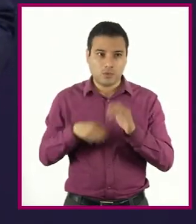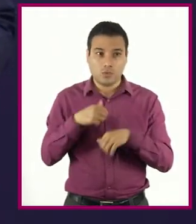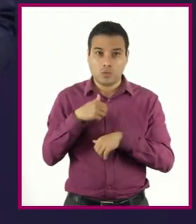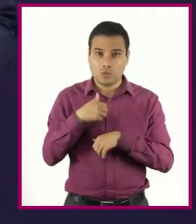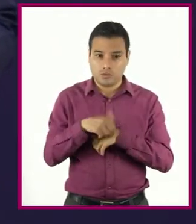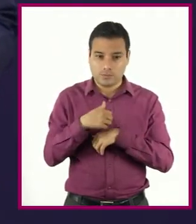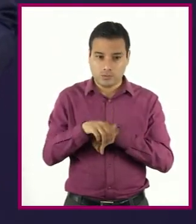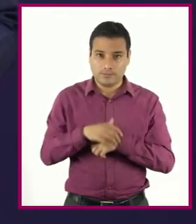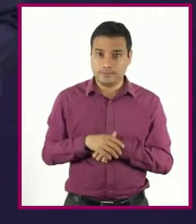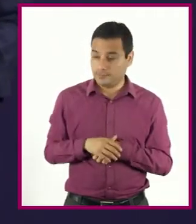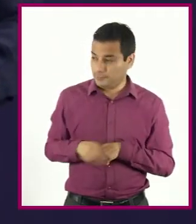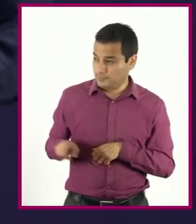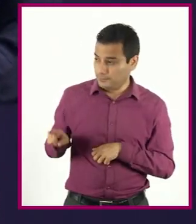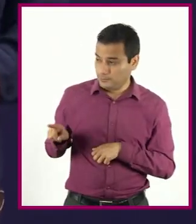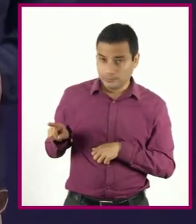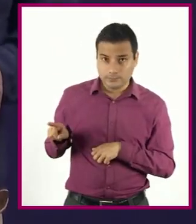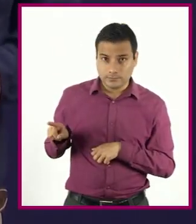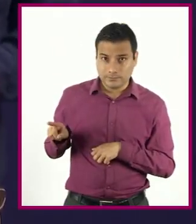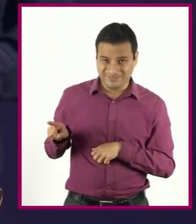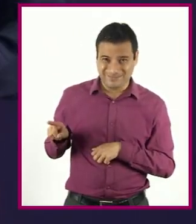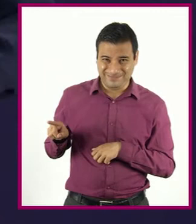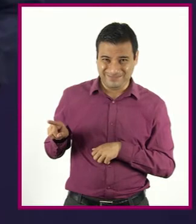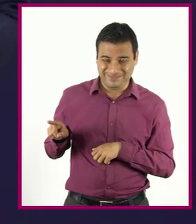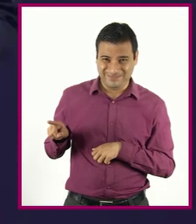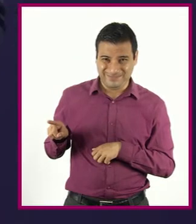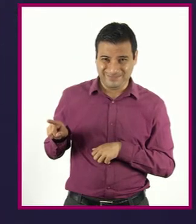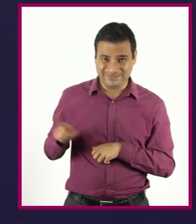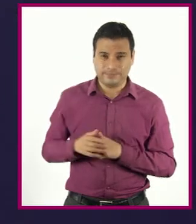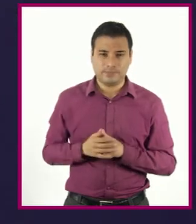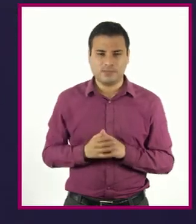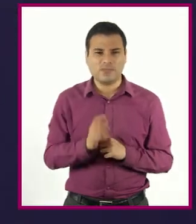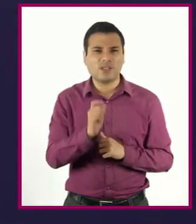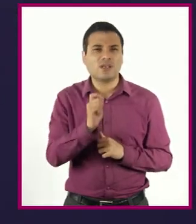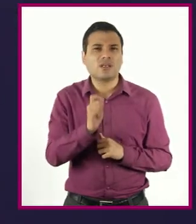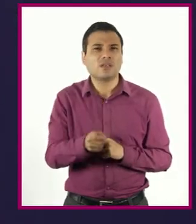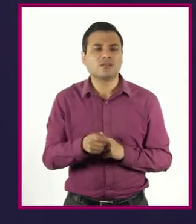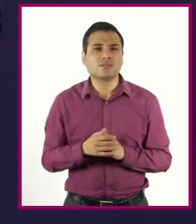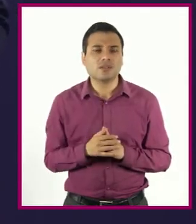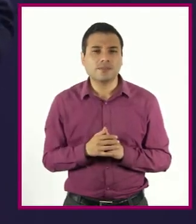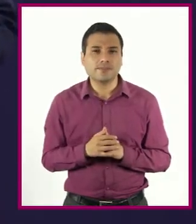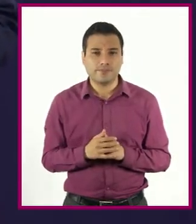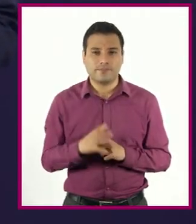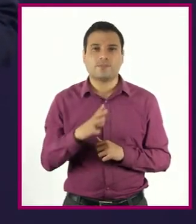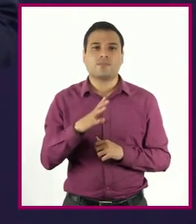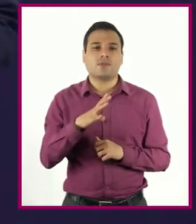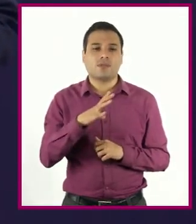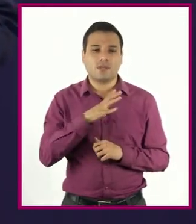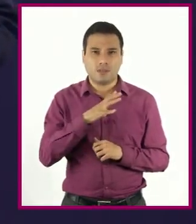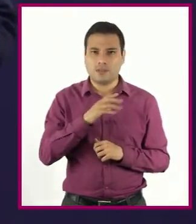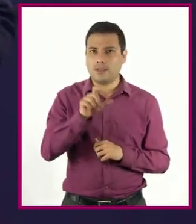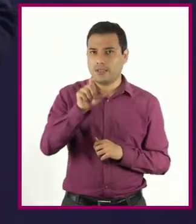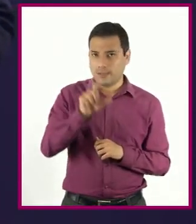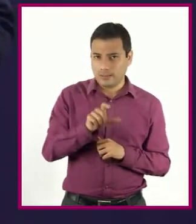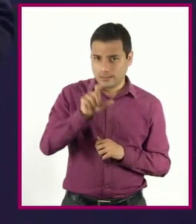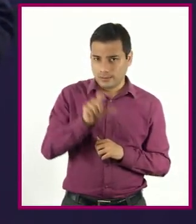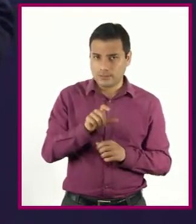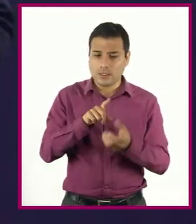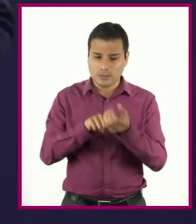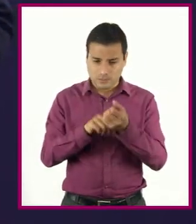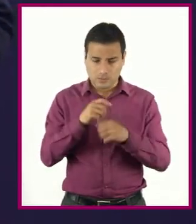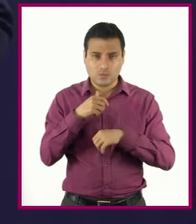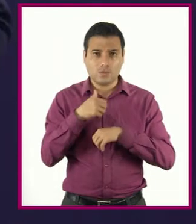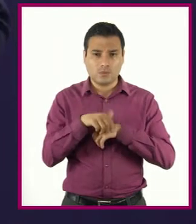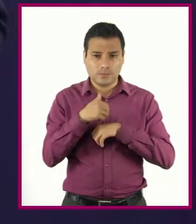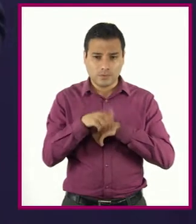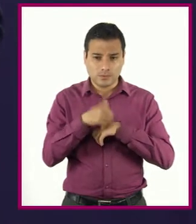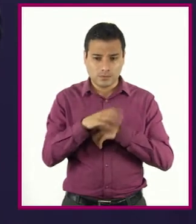más 1 es mayor a 16 indica que hay valores para x los cuales satisfacen la